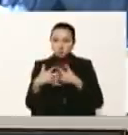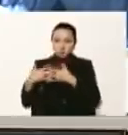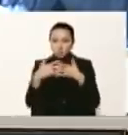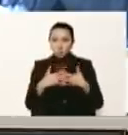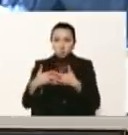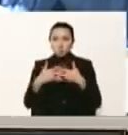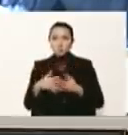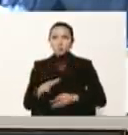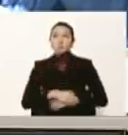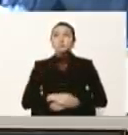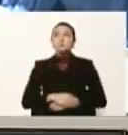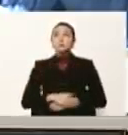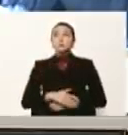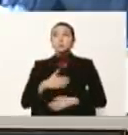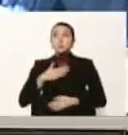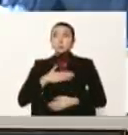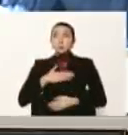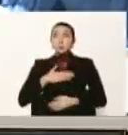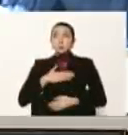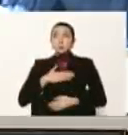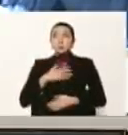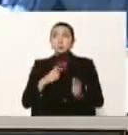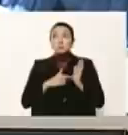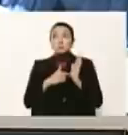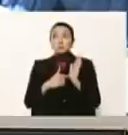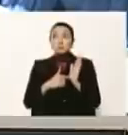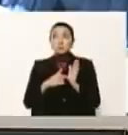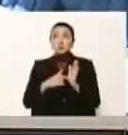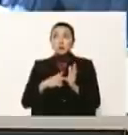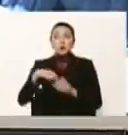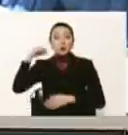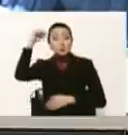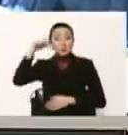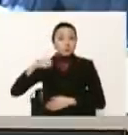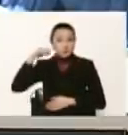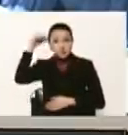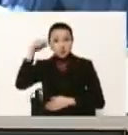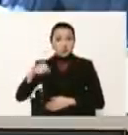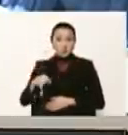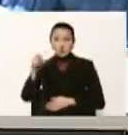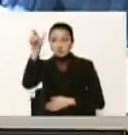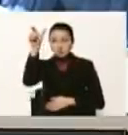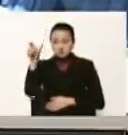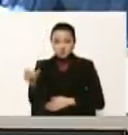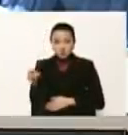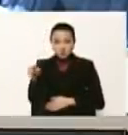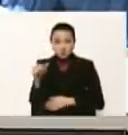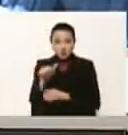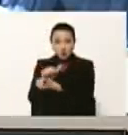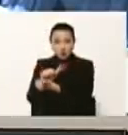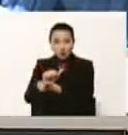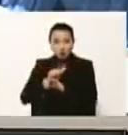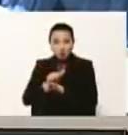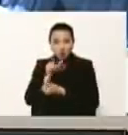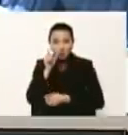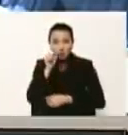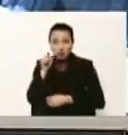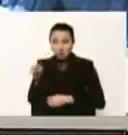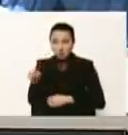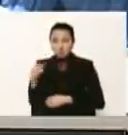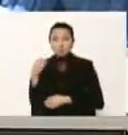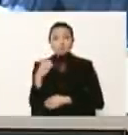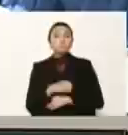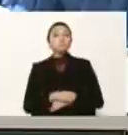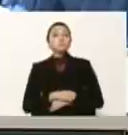Yo en minutos voy a mostrar un video donde uno de los detenidos confiesa